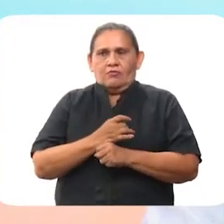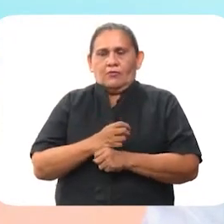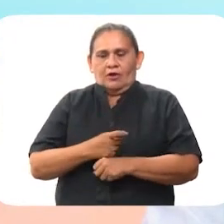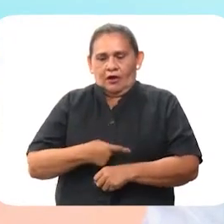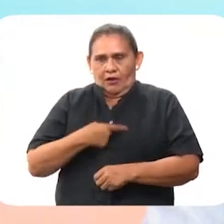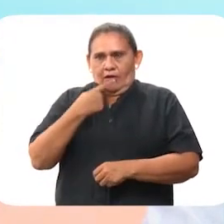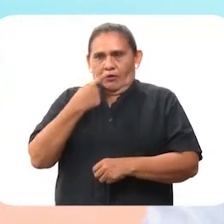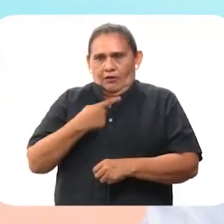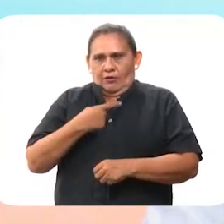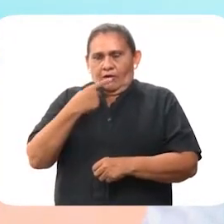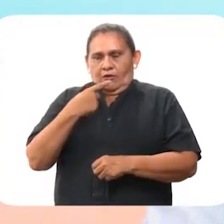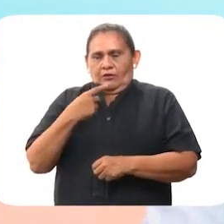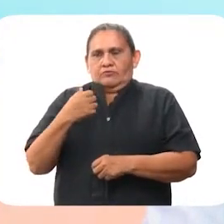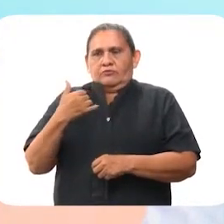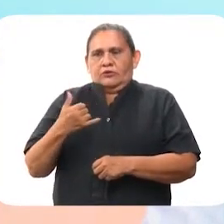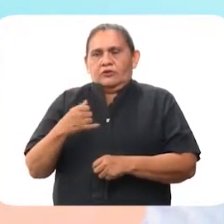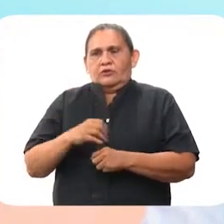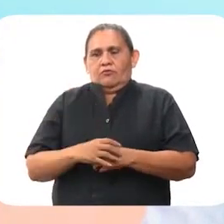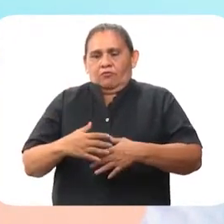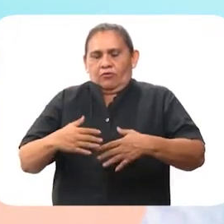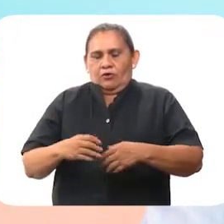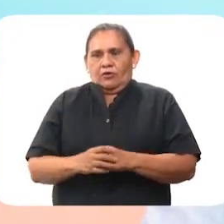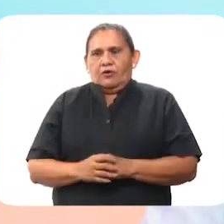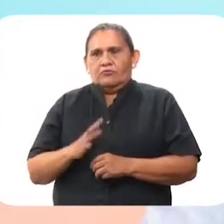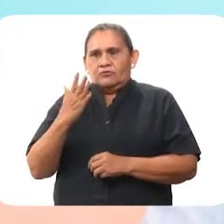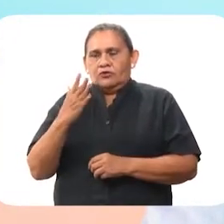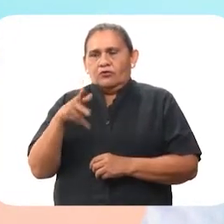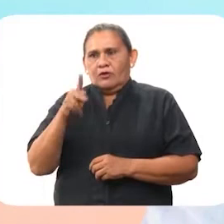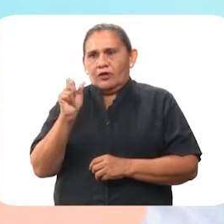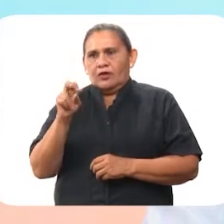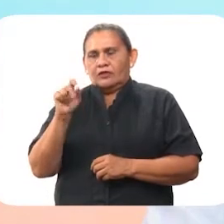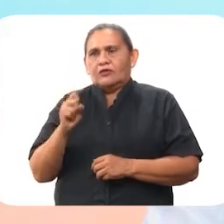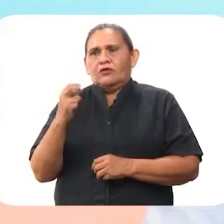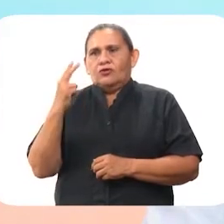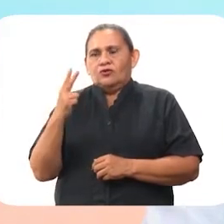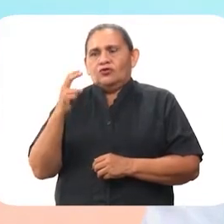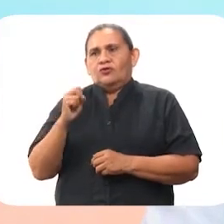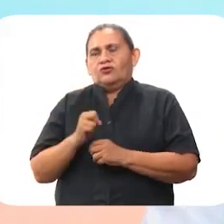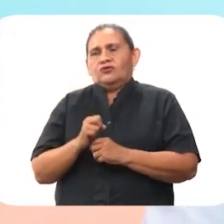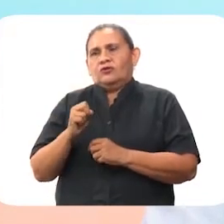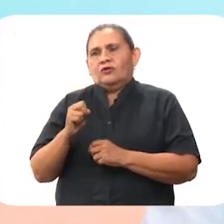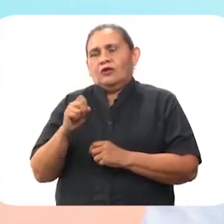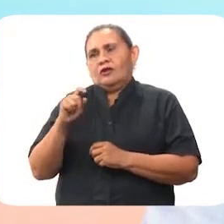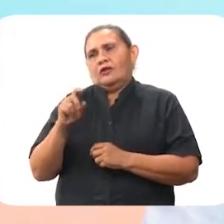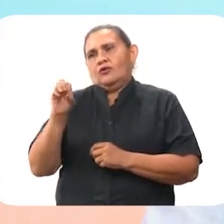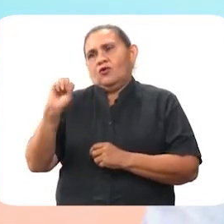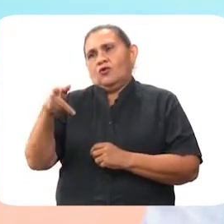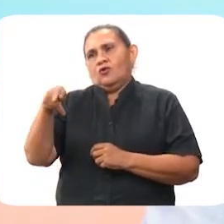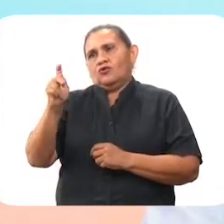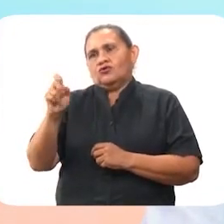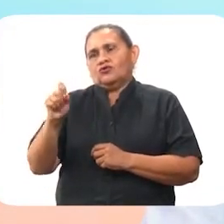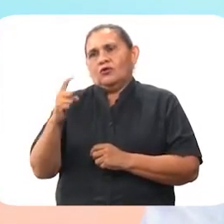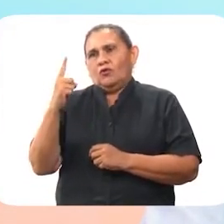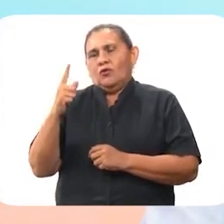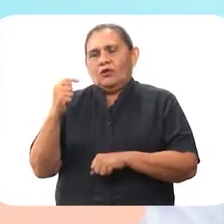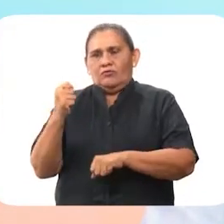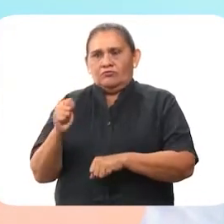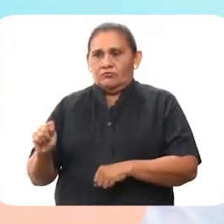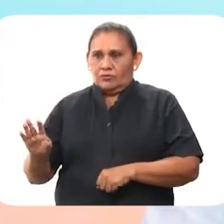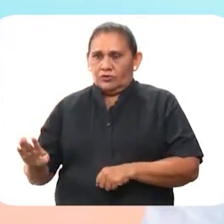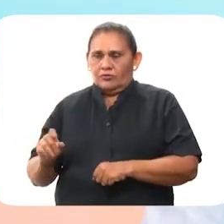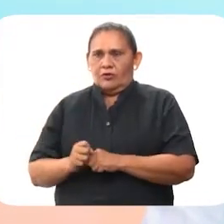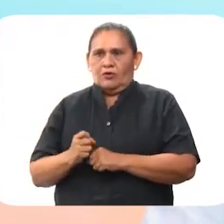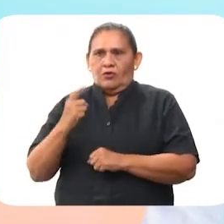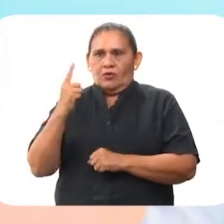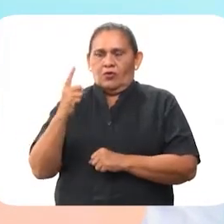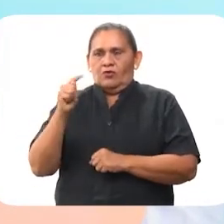obesidad. 5 residían en Mérida, 2 en Canacín, 2 en Oxcuscap, 1 en Tizimín, 1 en Ticul, 1 en Peto, 1 en